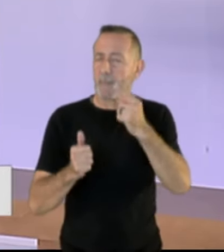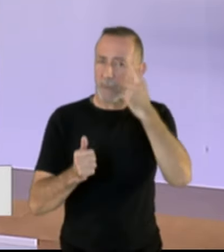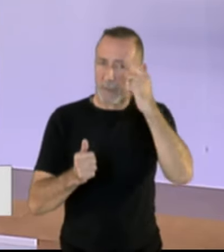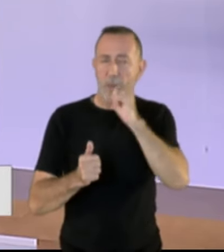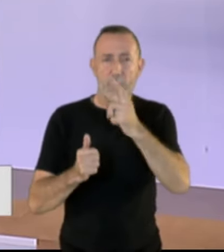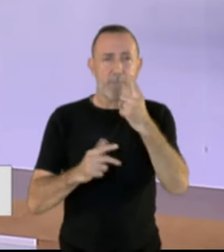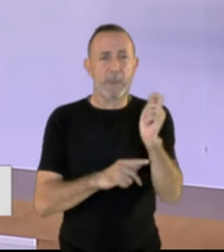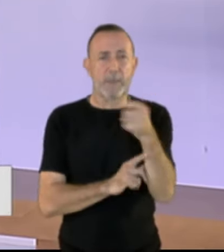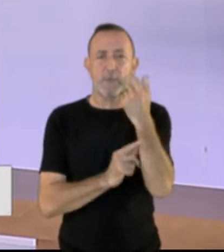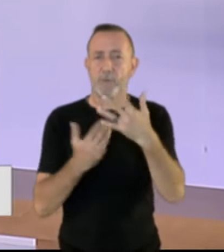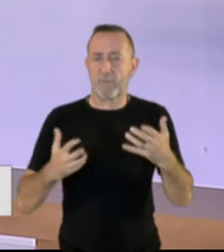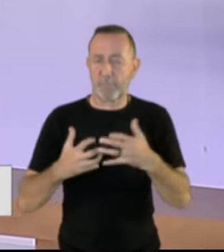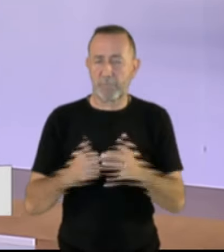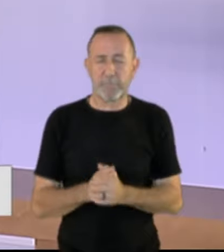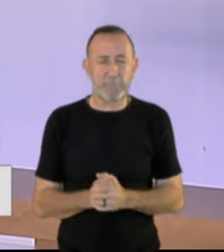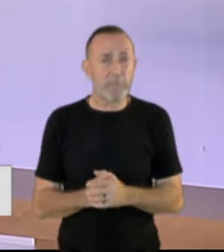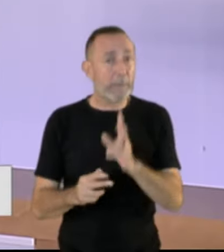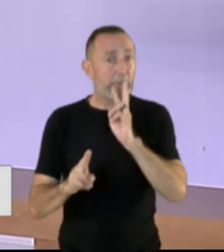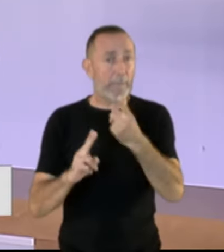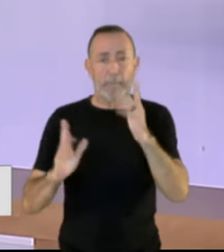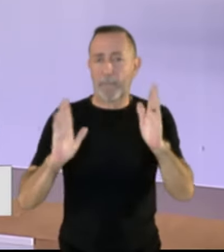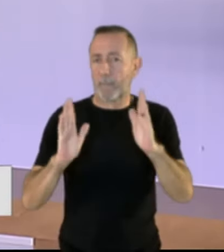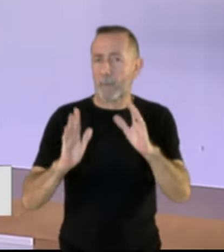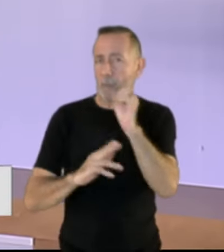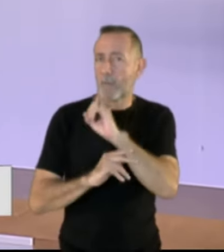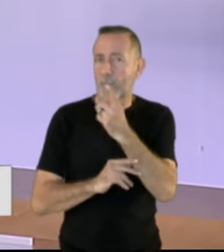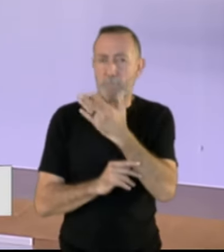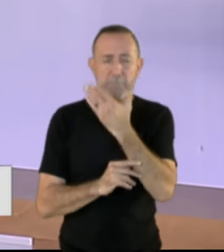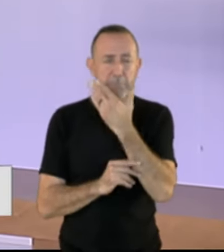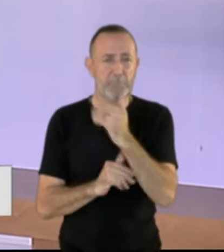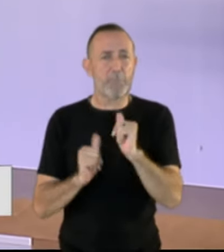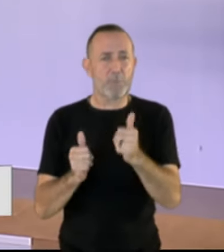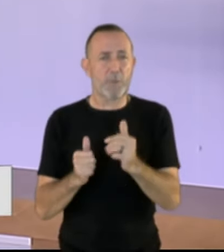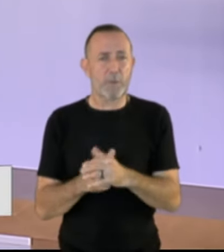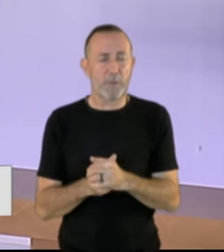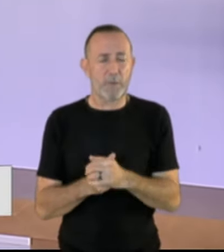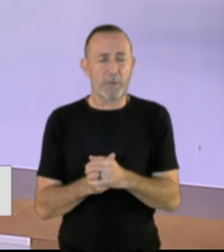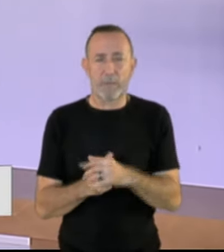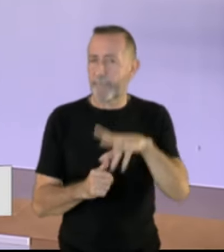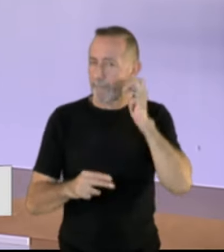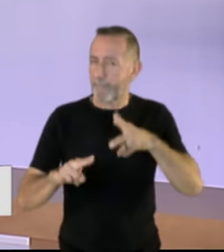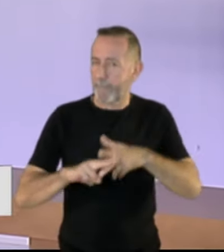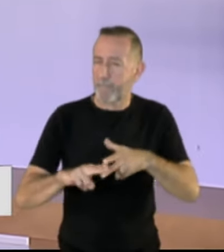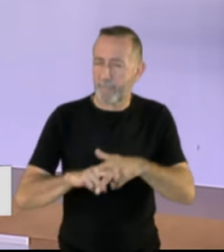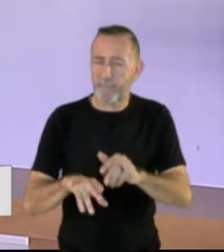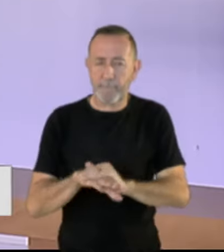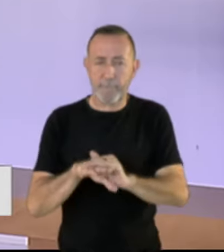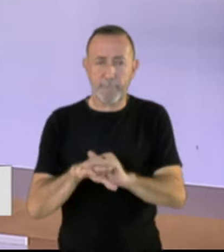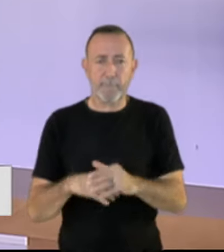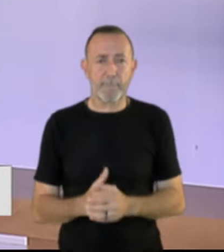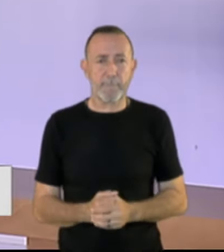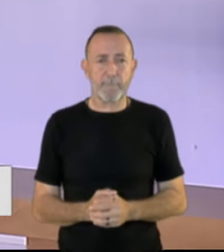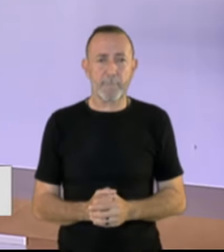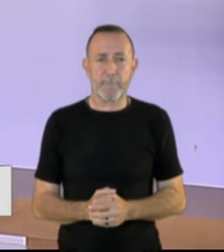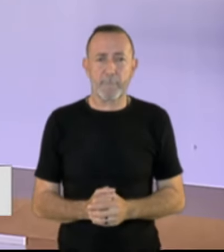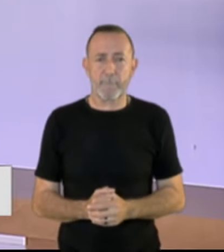tema siempre yo cuento de que papichulo fue un tema que diría duraría la primera versión 59 segundos y de ese 59